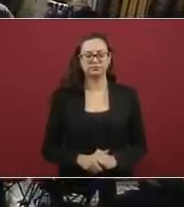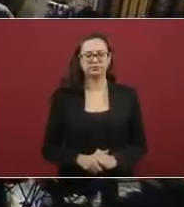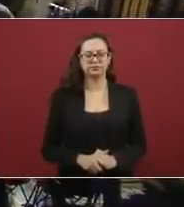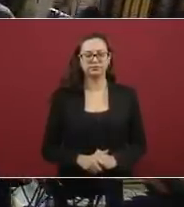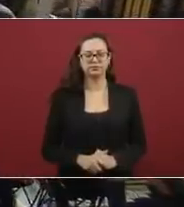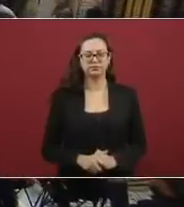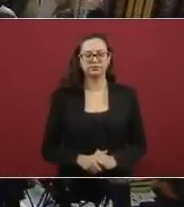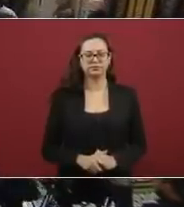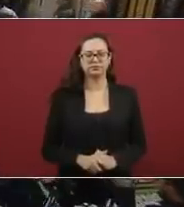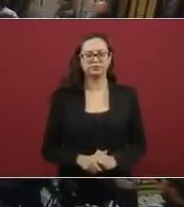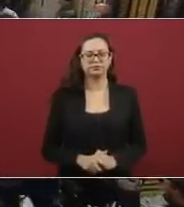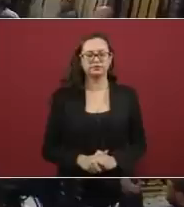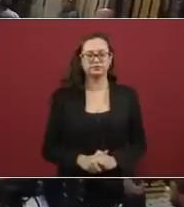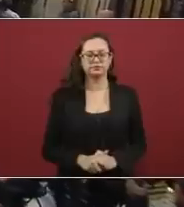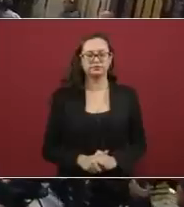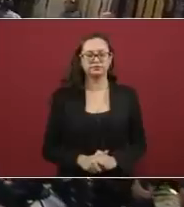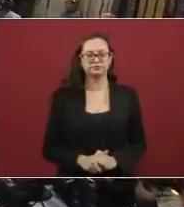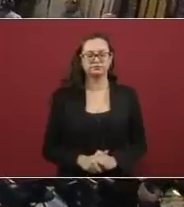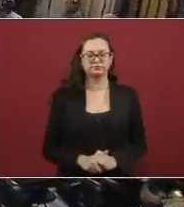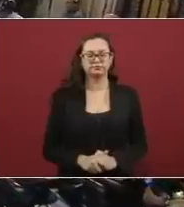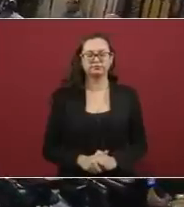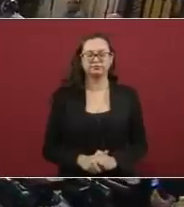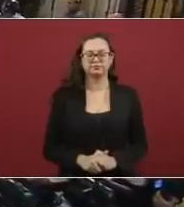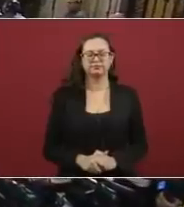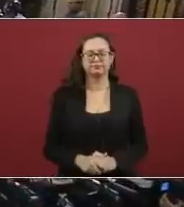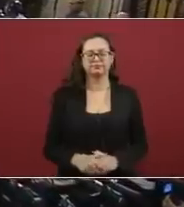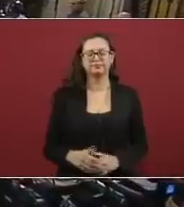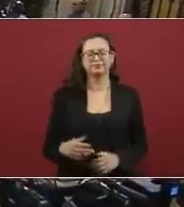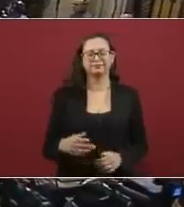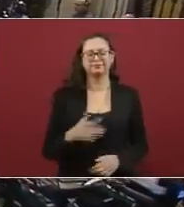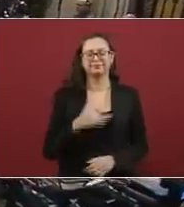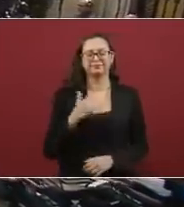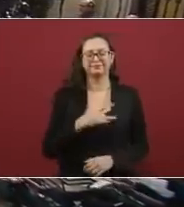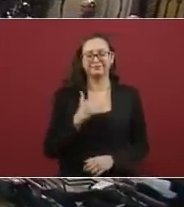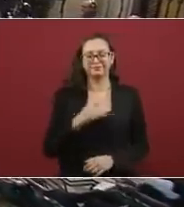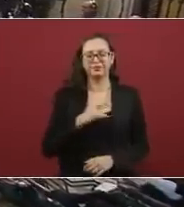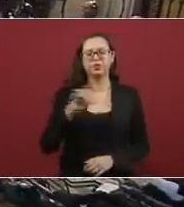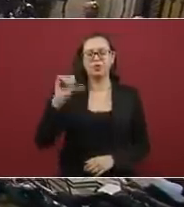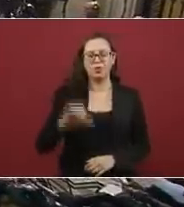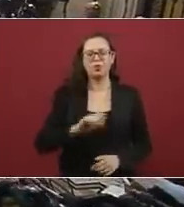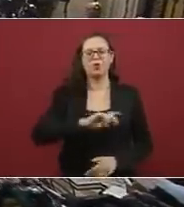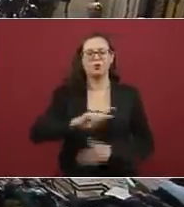Me da mucho gusto estar de nuevo aquí,